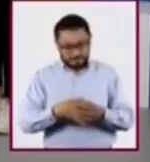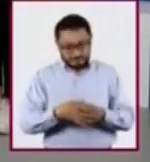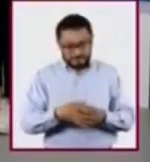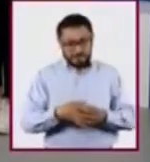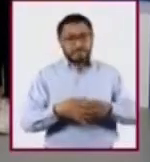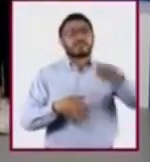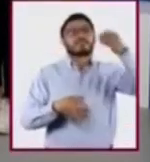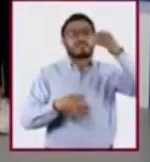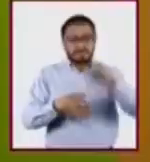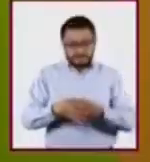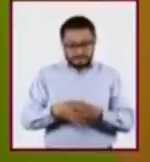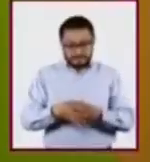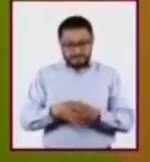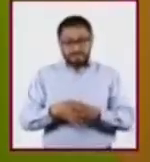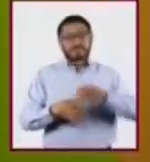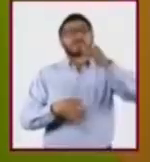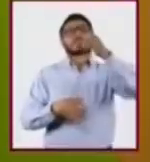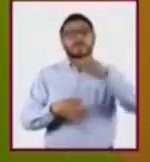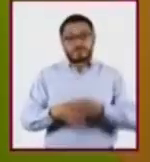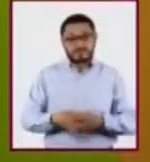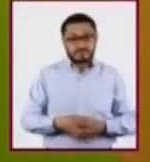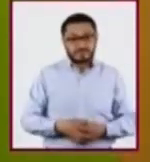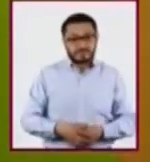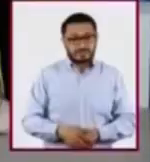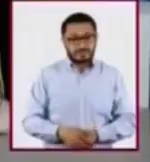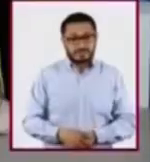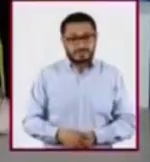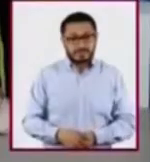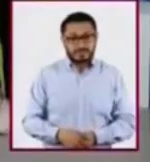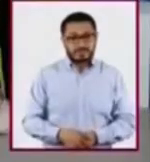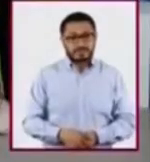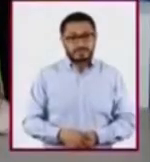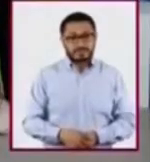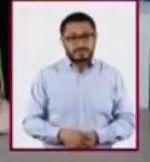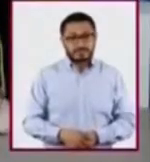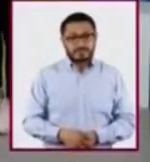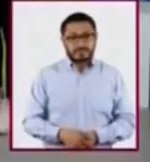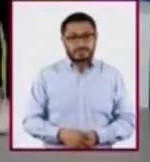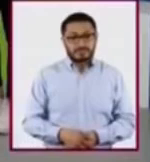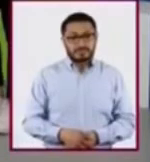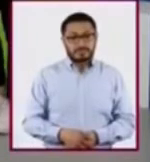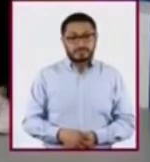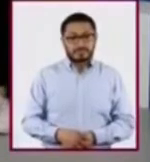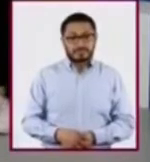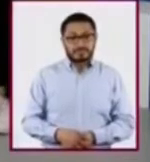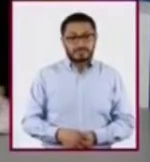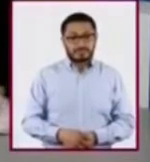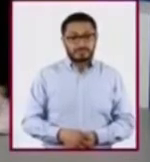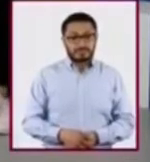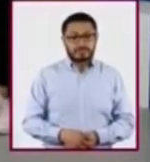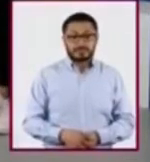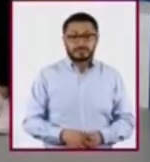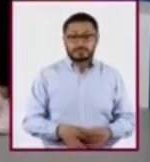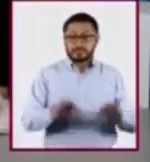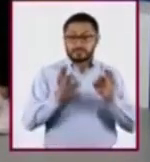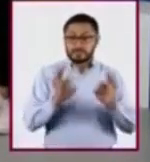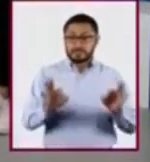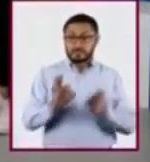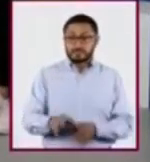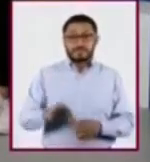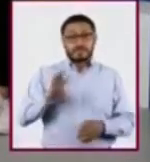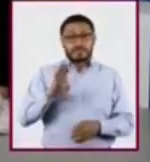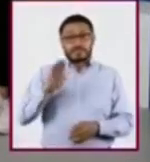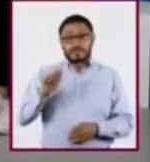del recipiente. Cinco, seis. Sí, muy bien, perfecto. Con el